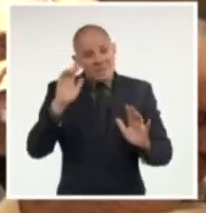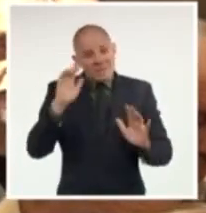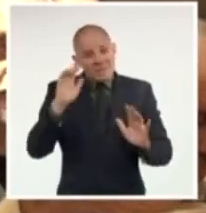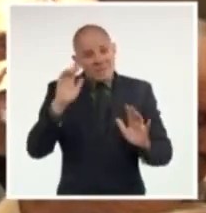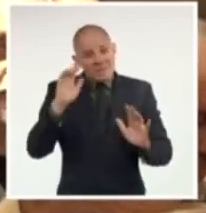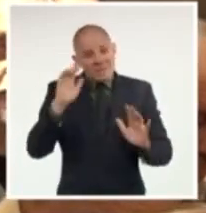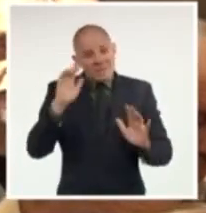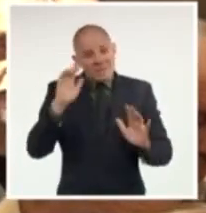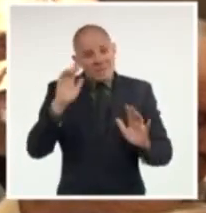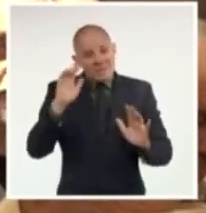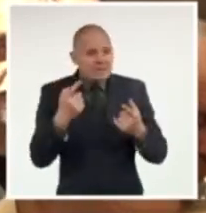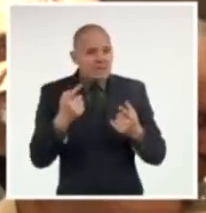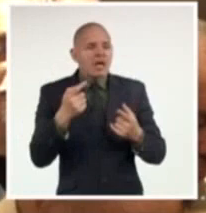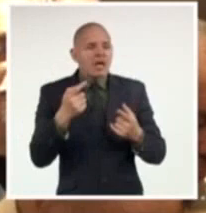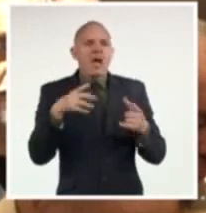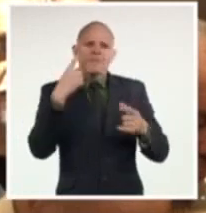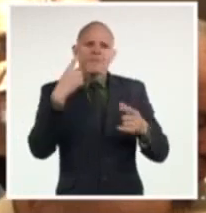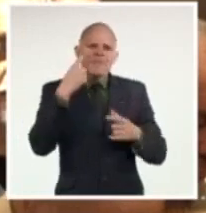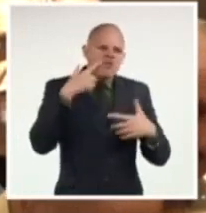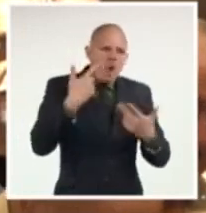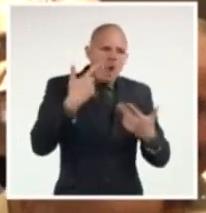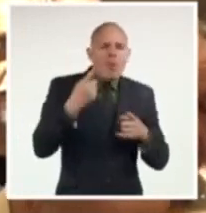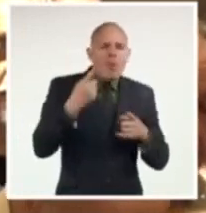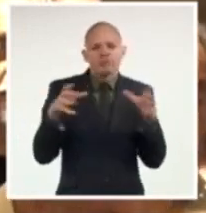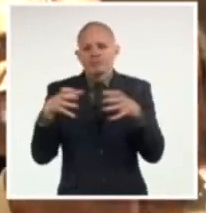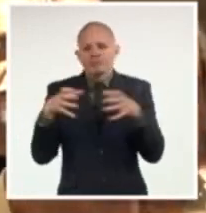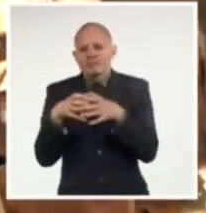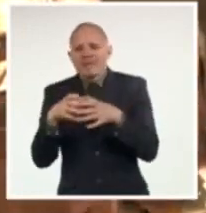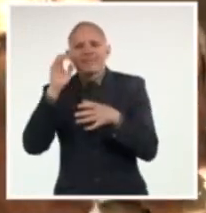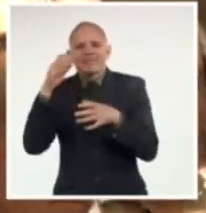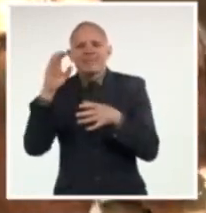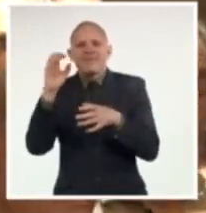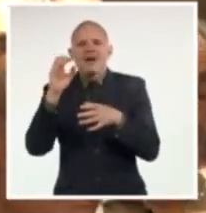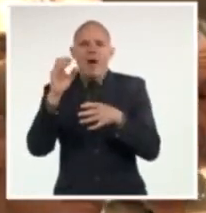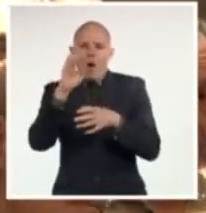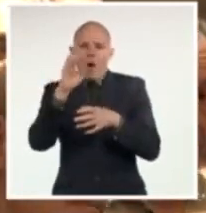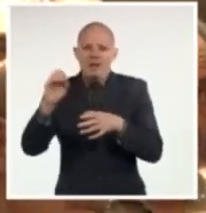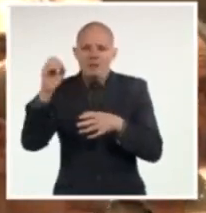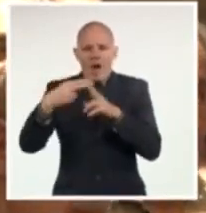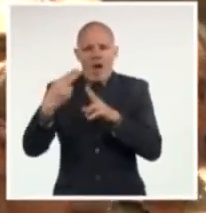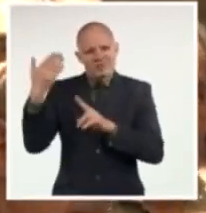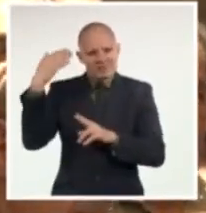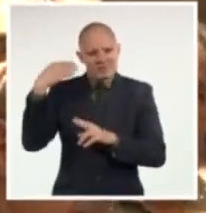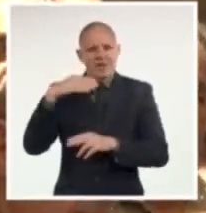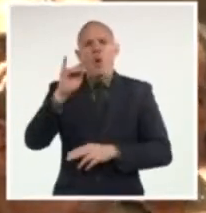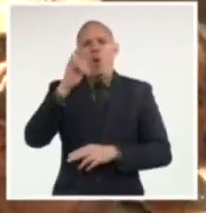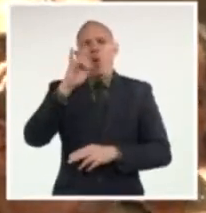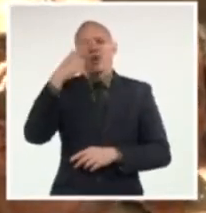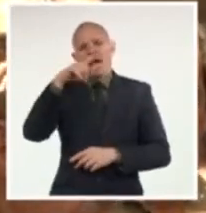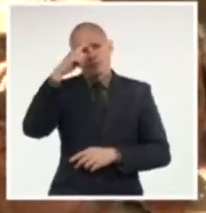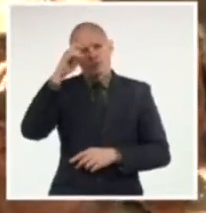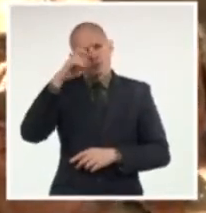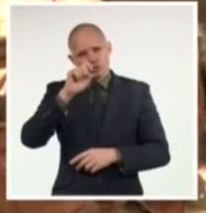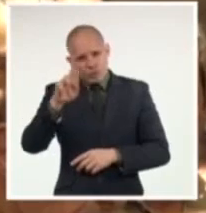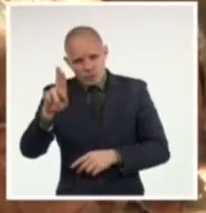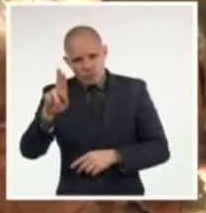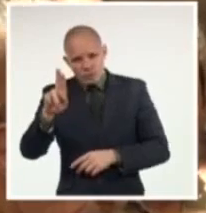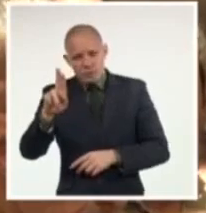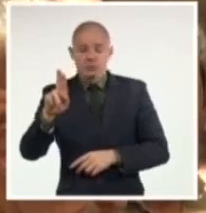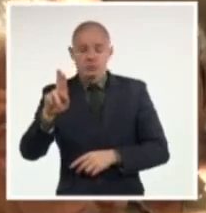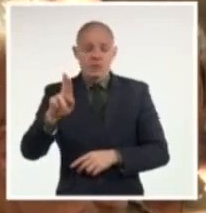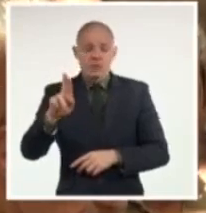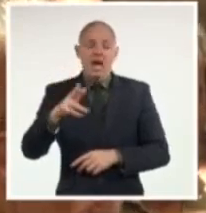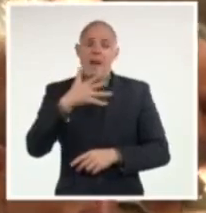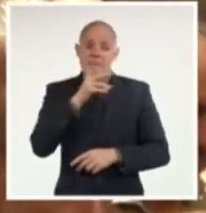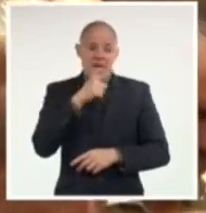de la CELAC, si vuelve UNASUR, que UNASUR tenga más pueblo, porque hay una nueva generación que parece estar quedando fuera del debate